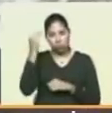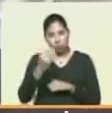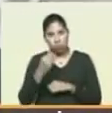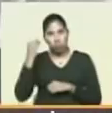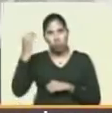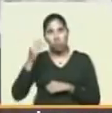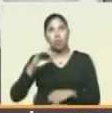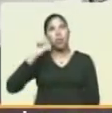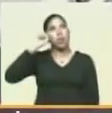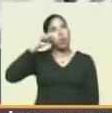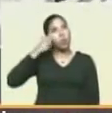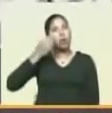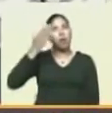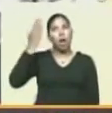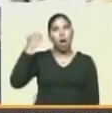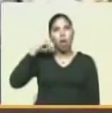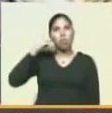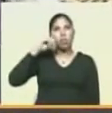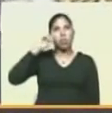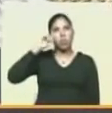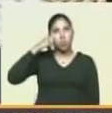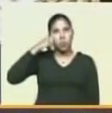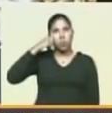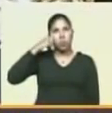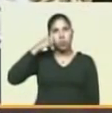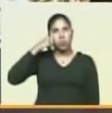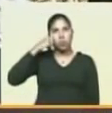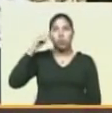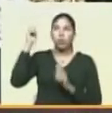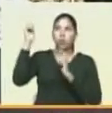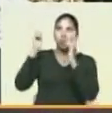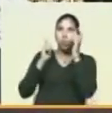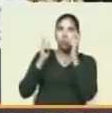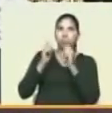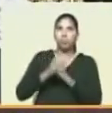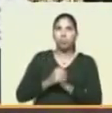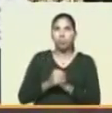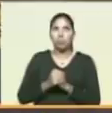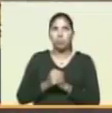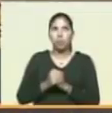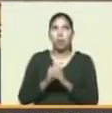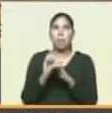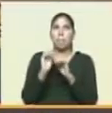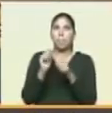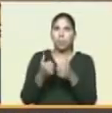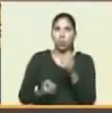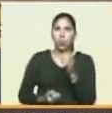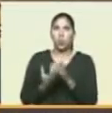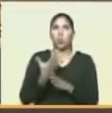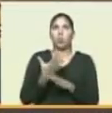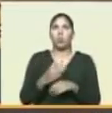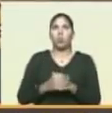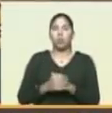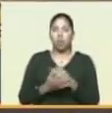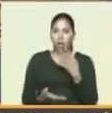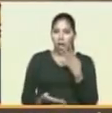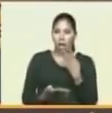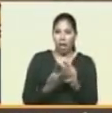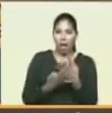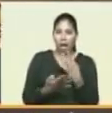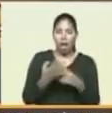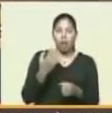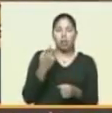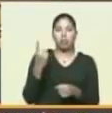agenda bolivariana el compañero Hugo Chávez comenzó a trazar desde la cárcel de Yare y que luego